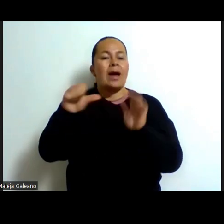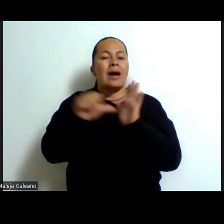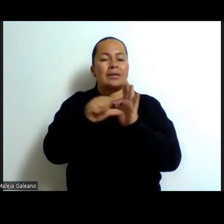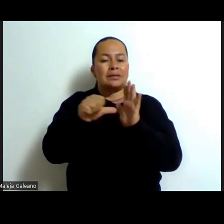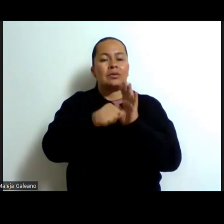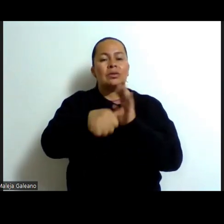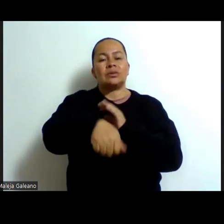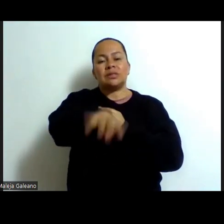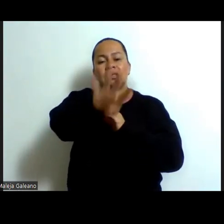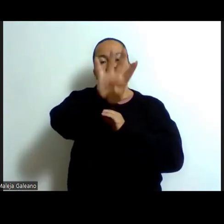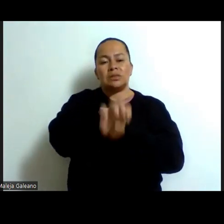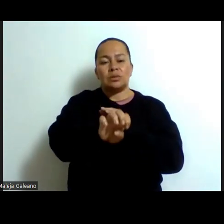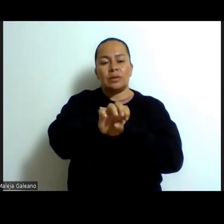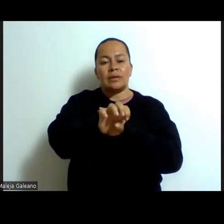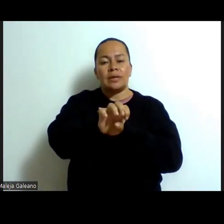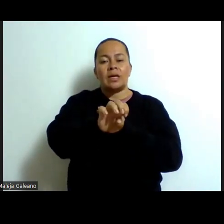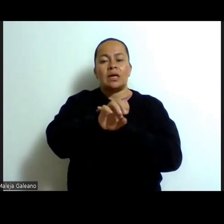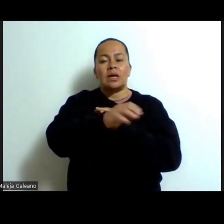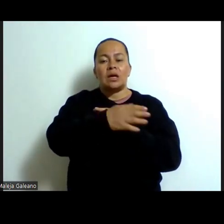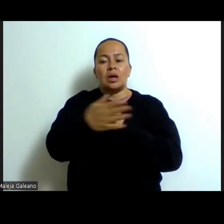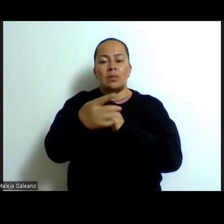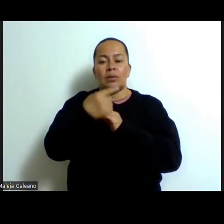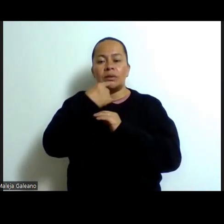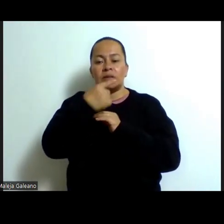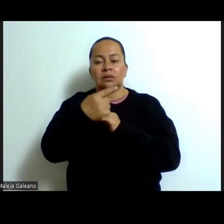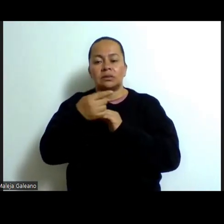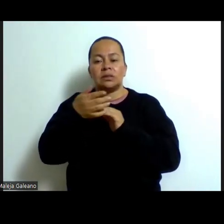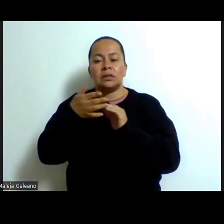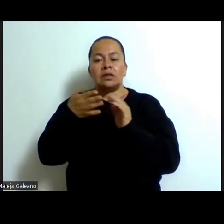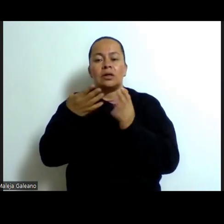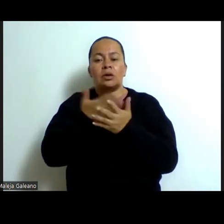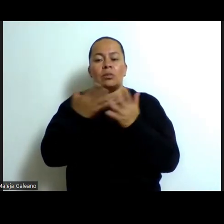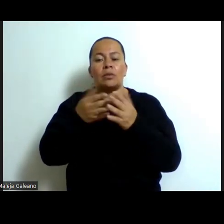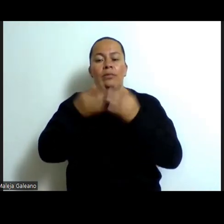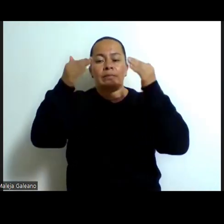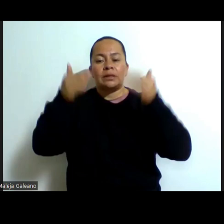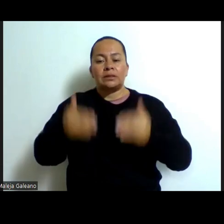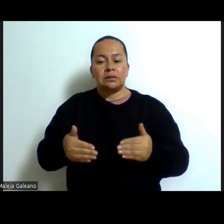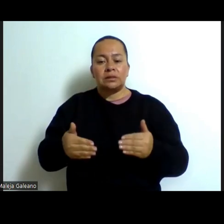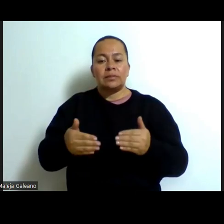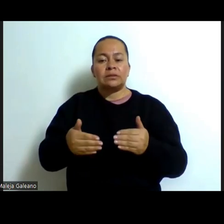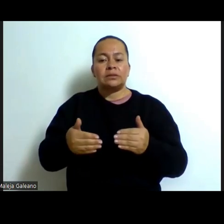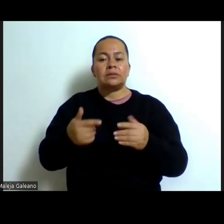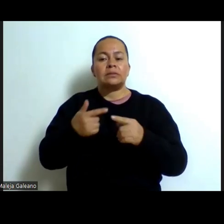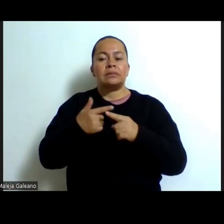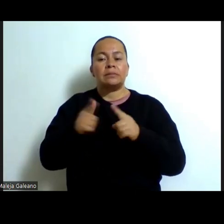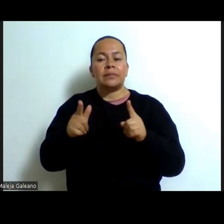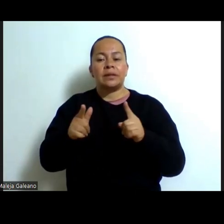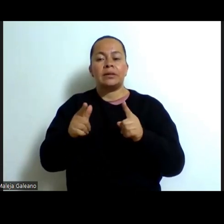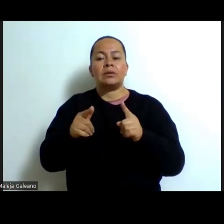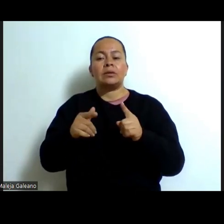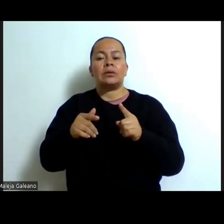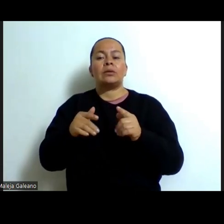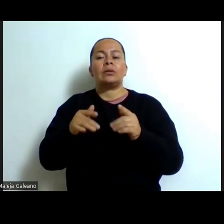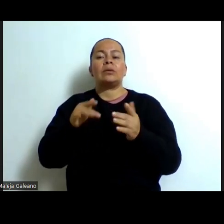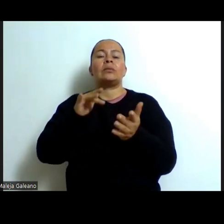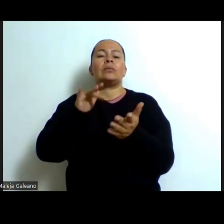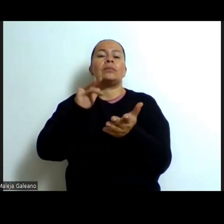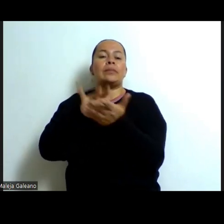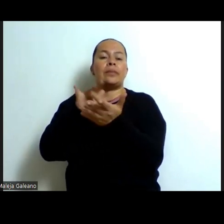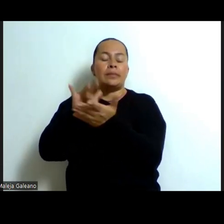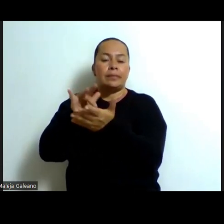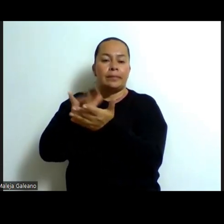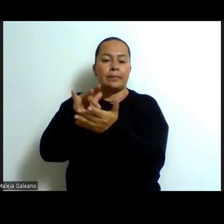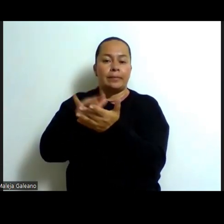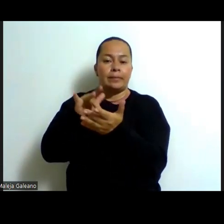convención internacional de derechos de personas con discapacidad Y es que la asistencia personal o el asistente